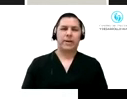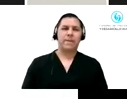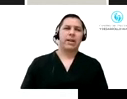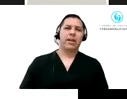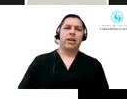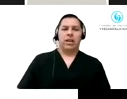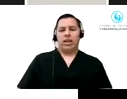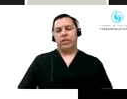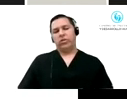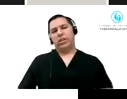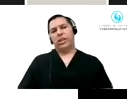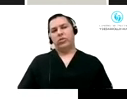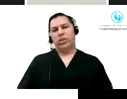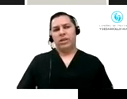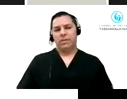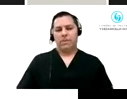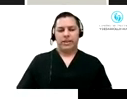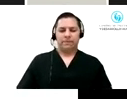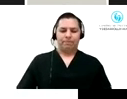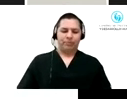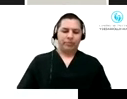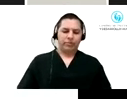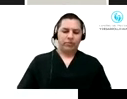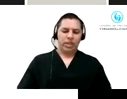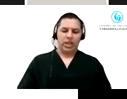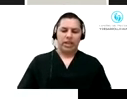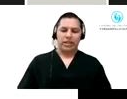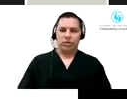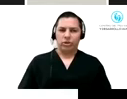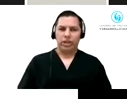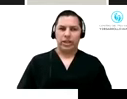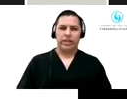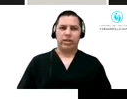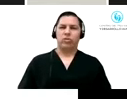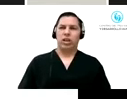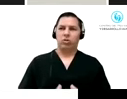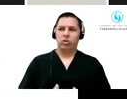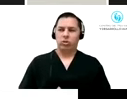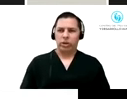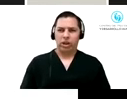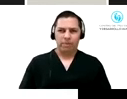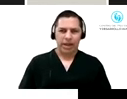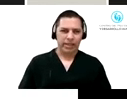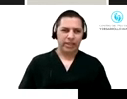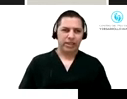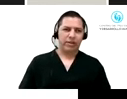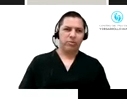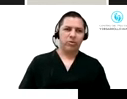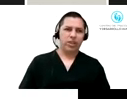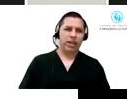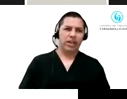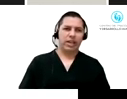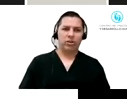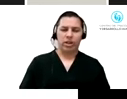etcétera, ¿verdad? Entonces, en estos temas de paz, la historia de cómo se ha construido la paz a